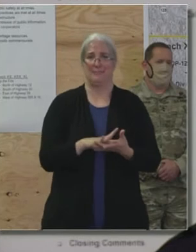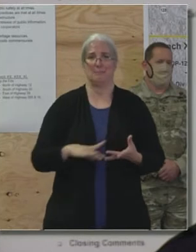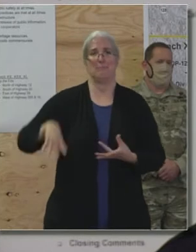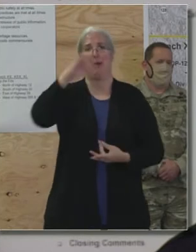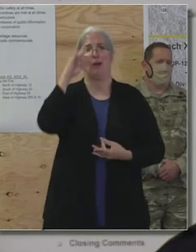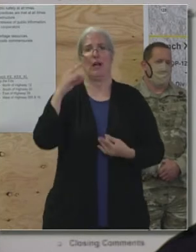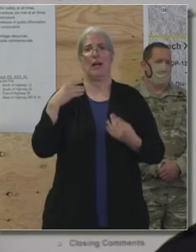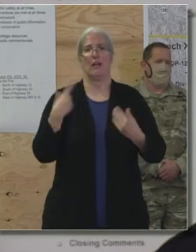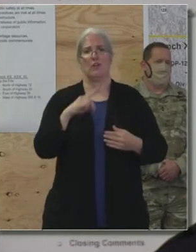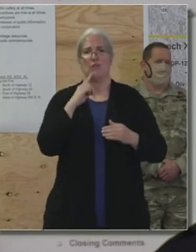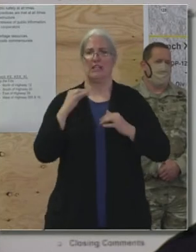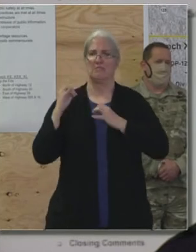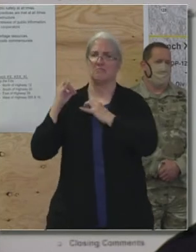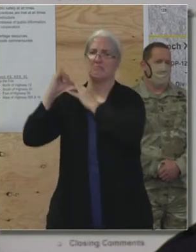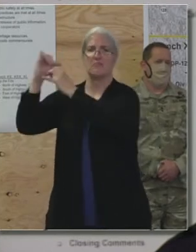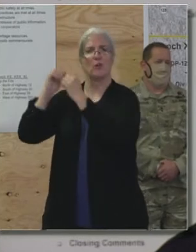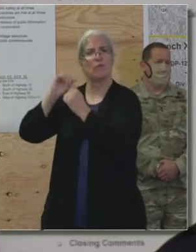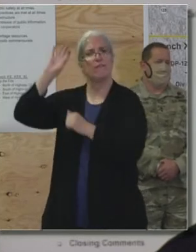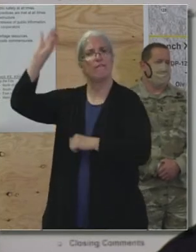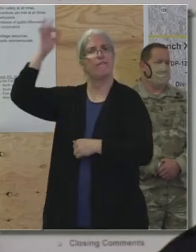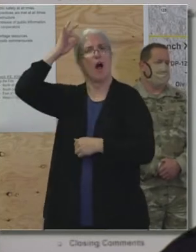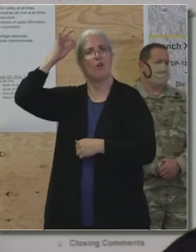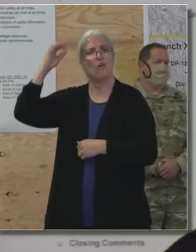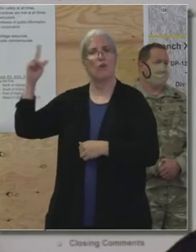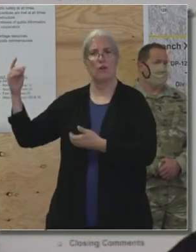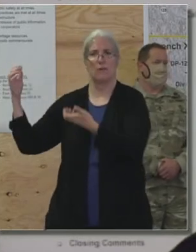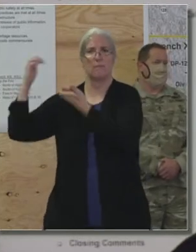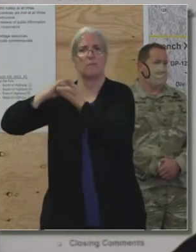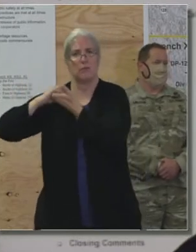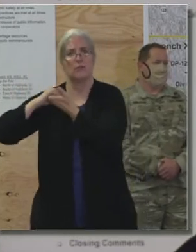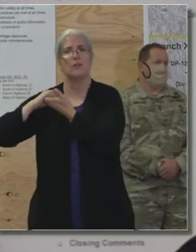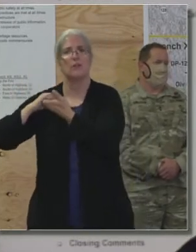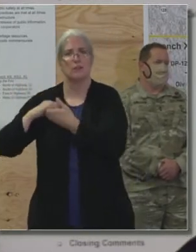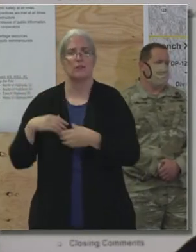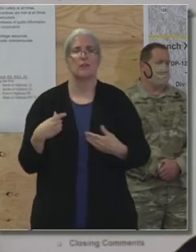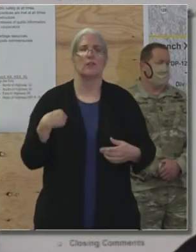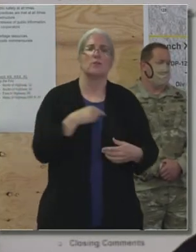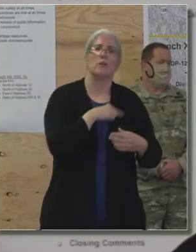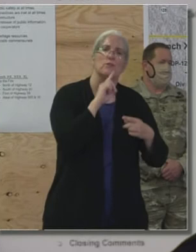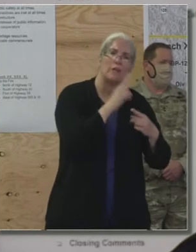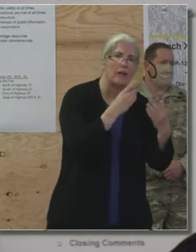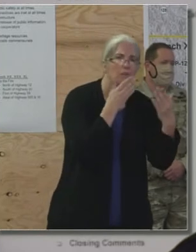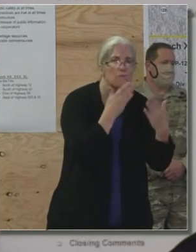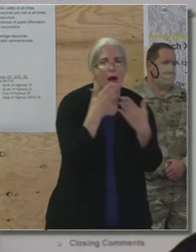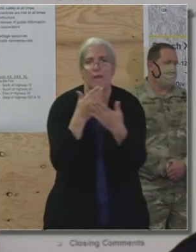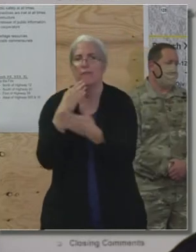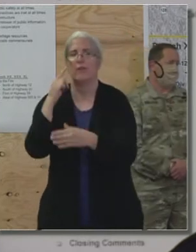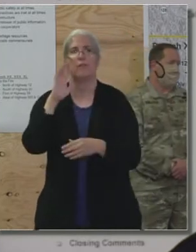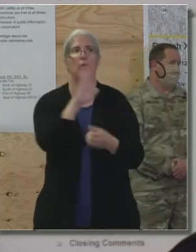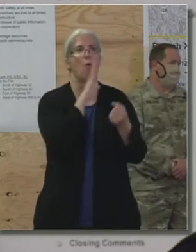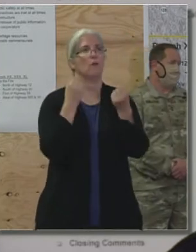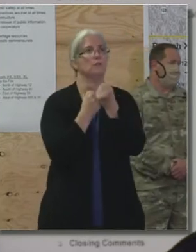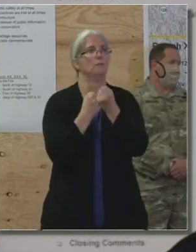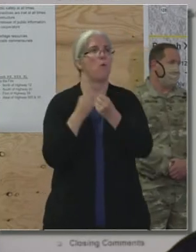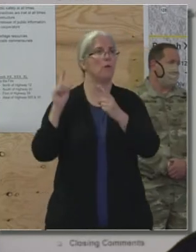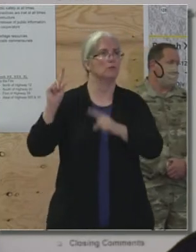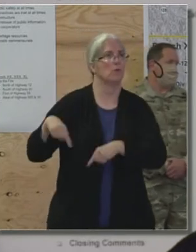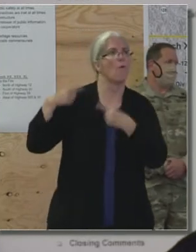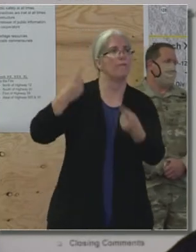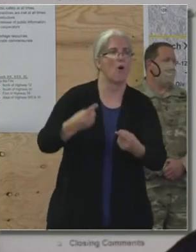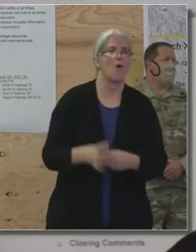así que estamos agradecidos y por eso estamos sumamente agradecidos por ese apoyo que hemos recibido hasta la fecha